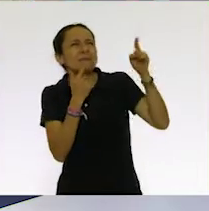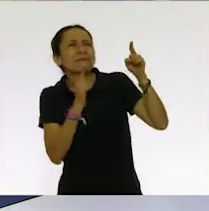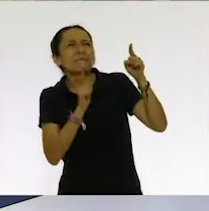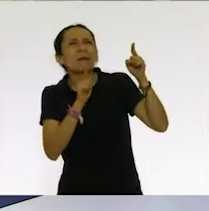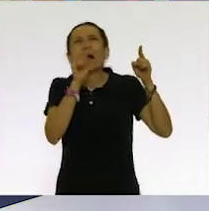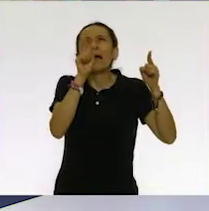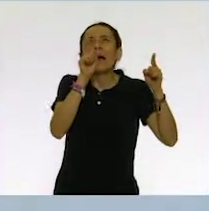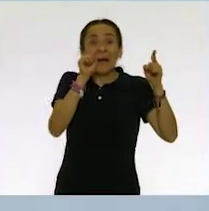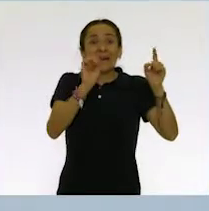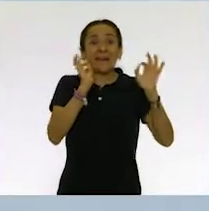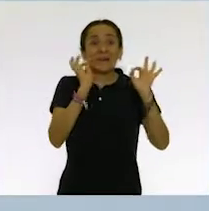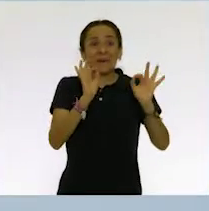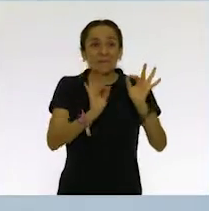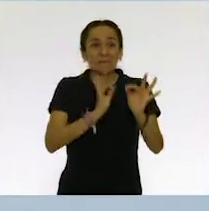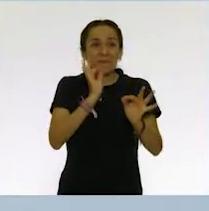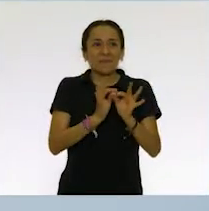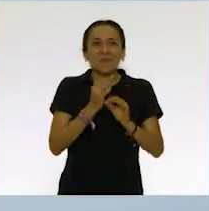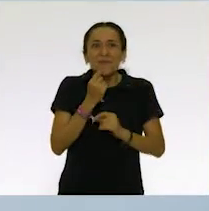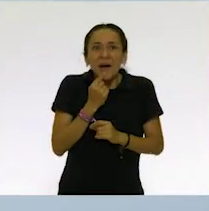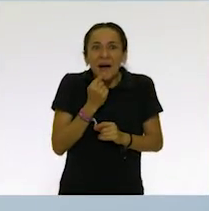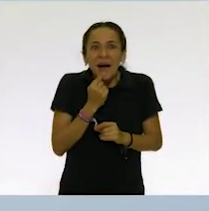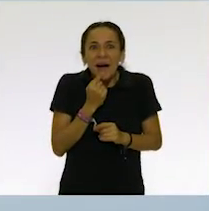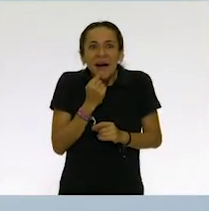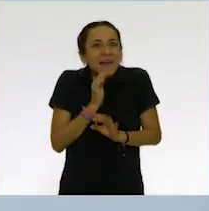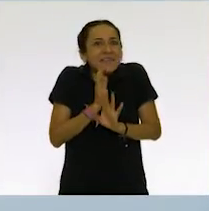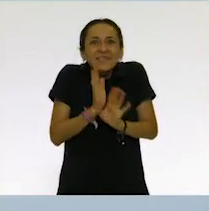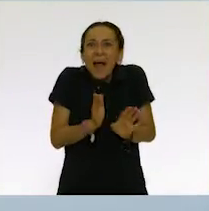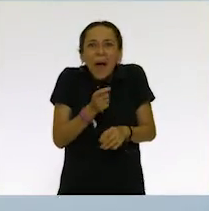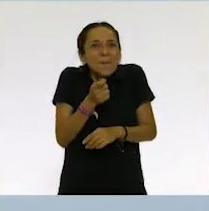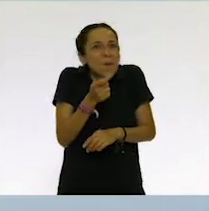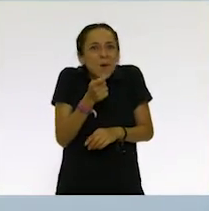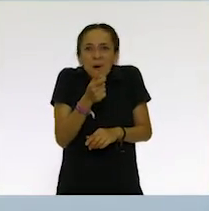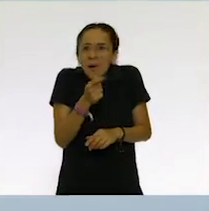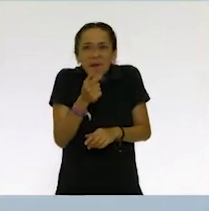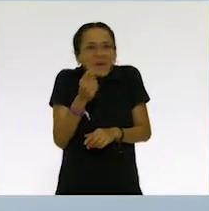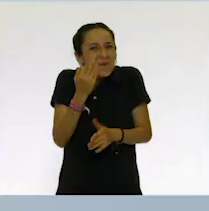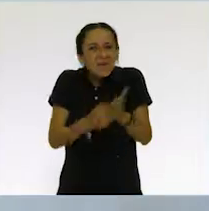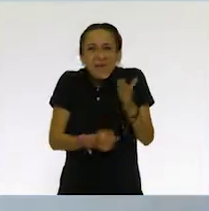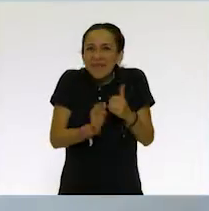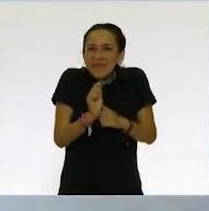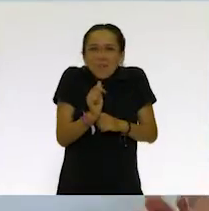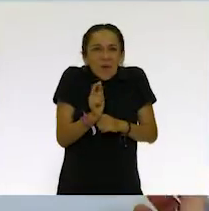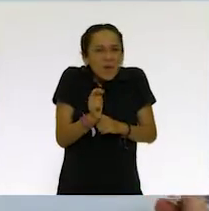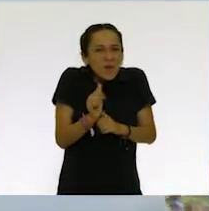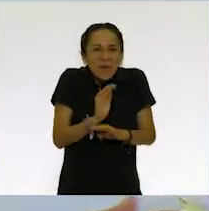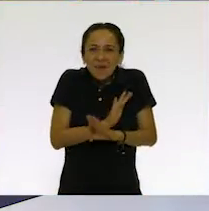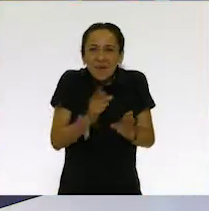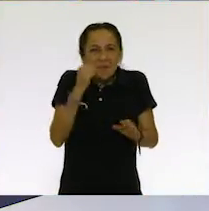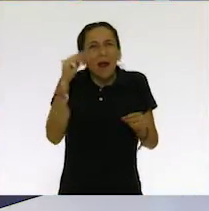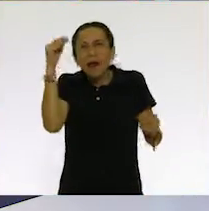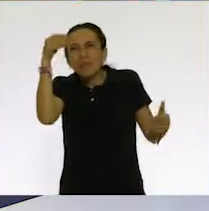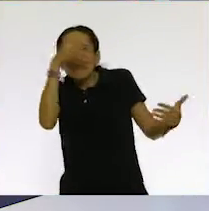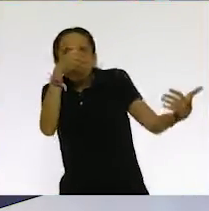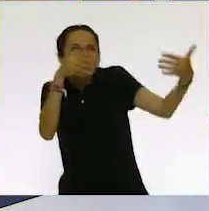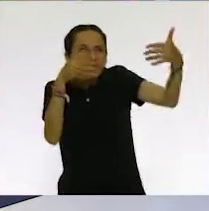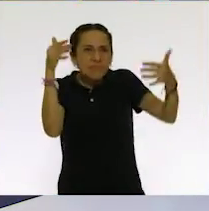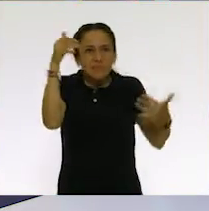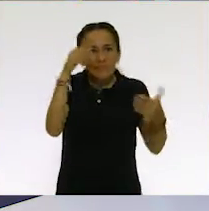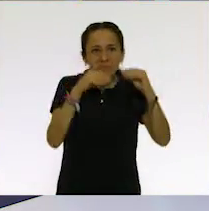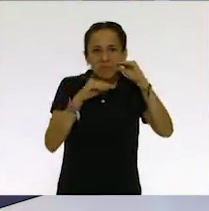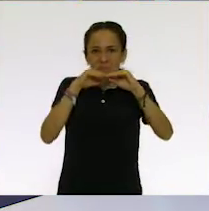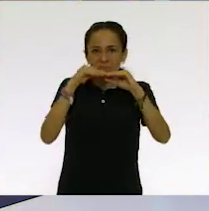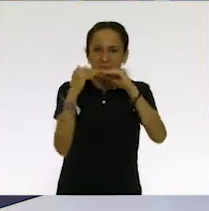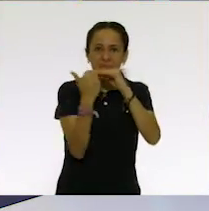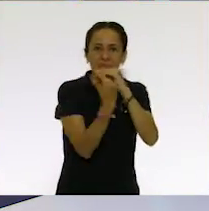aquí. ¡Perfecto! Ya nos quedan muy pocas piezas por ensamblar. A ver esta. Oye, Oscar. ¿Sí? ¿Qué